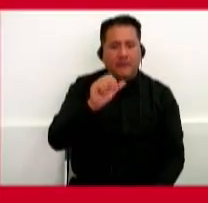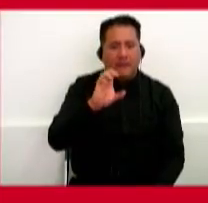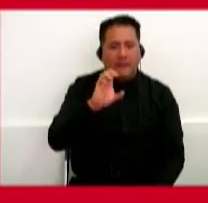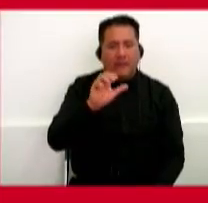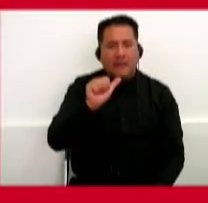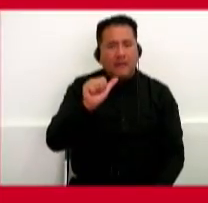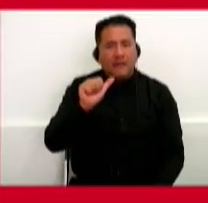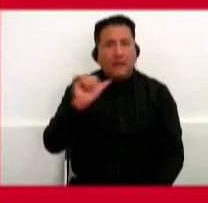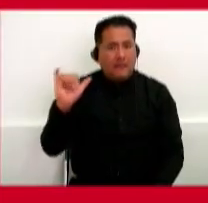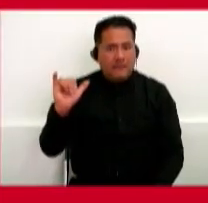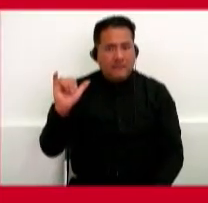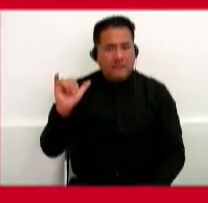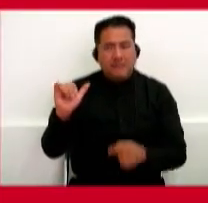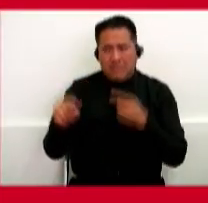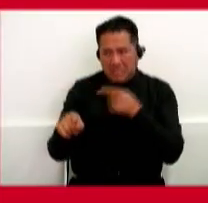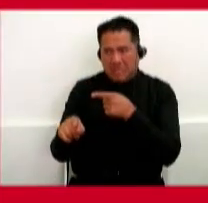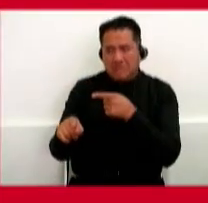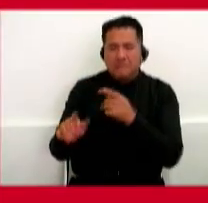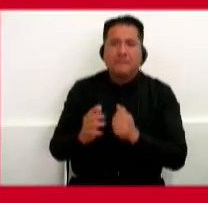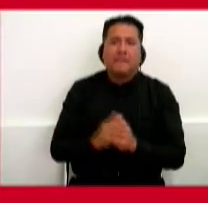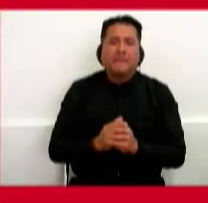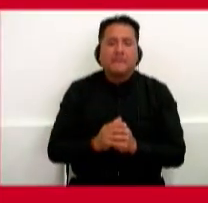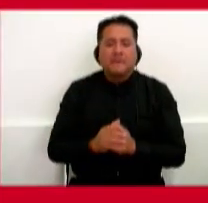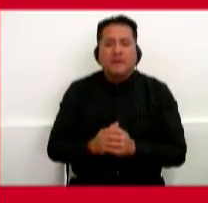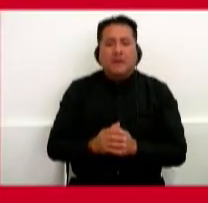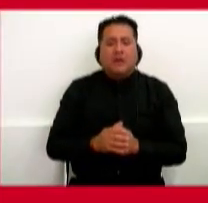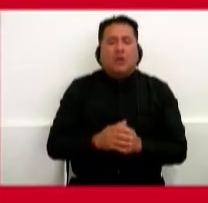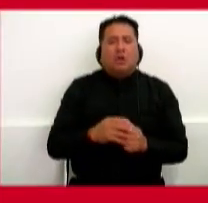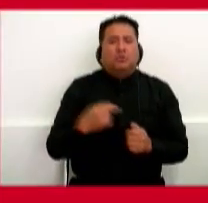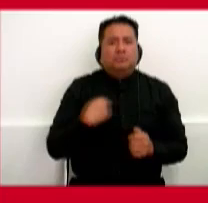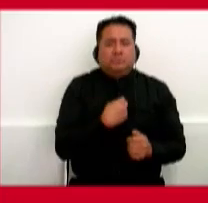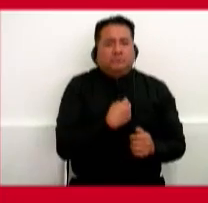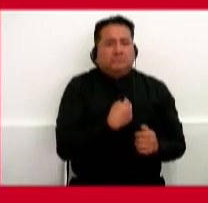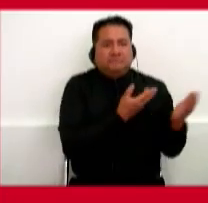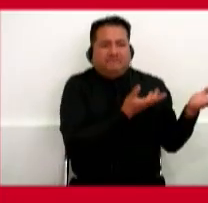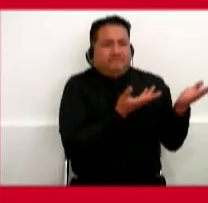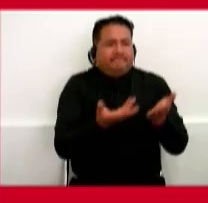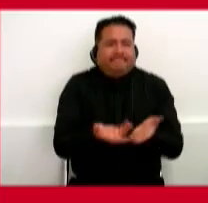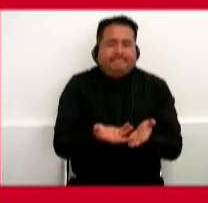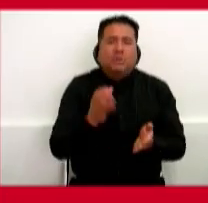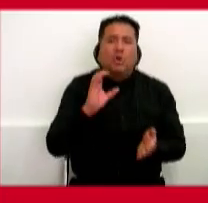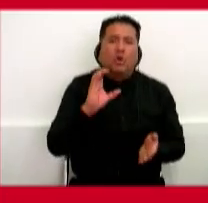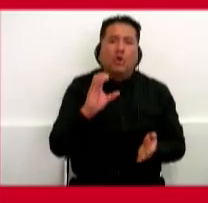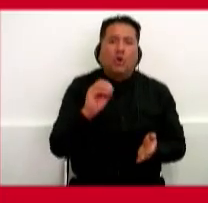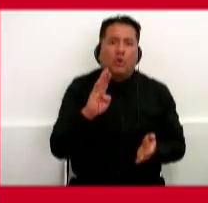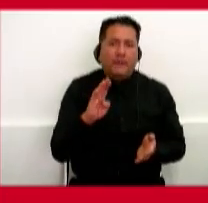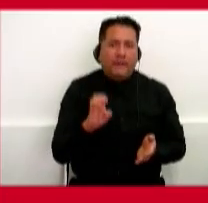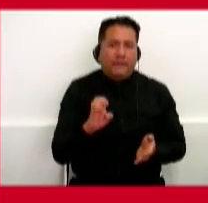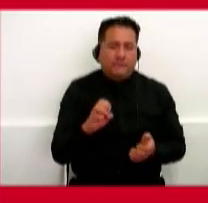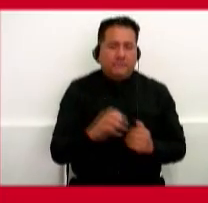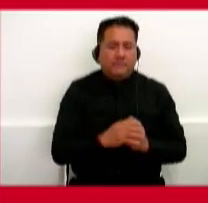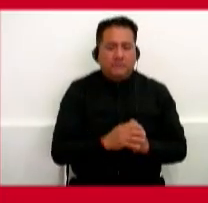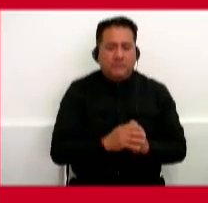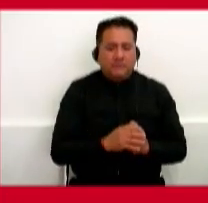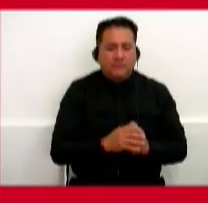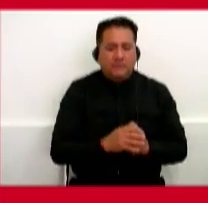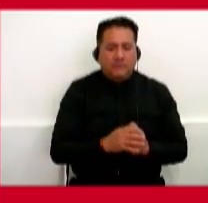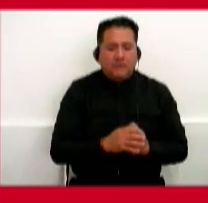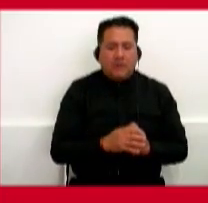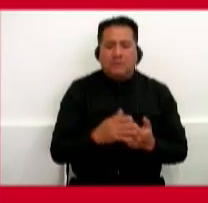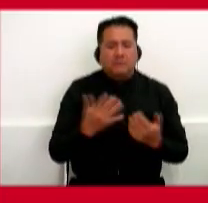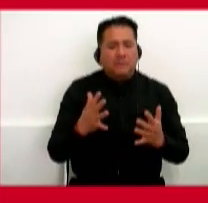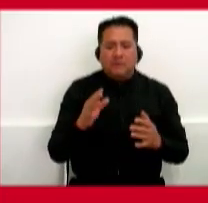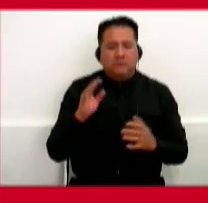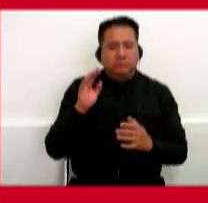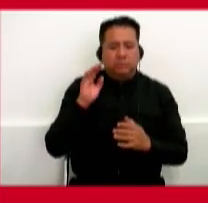sino extraemos progreso para el Perú. Somos una empresa que ya tiene más de 40 años en la